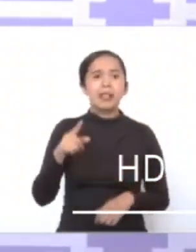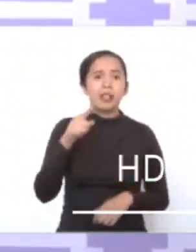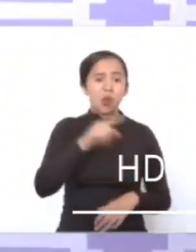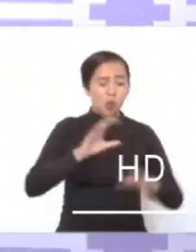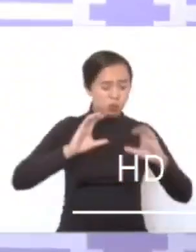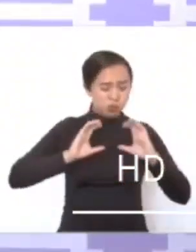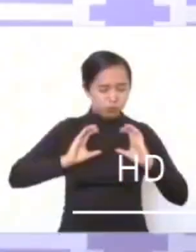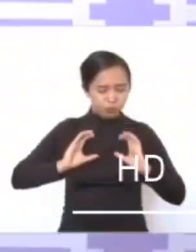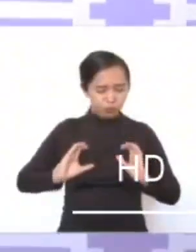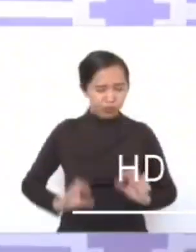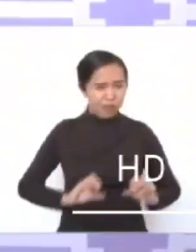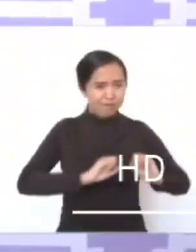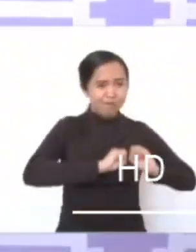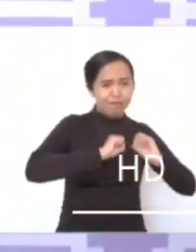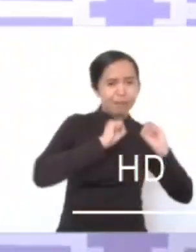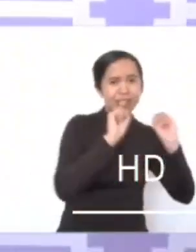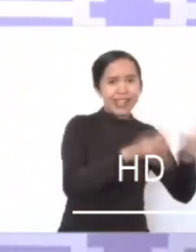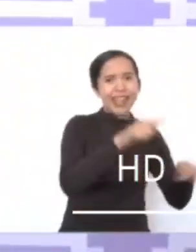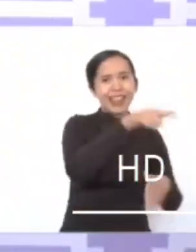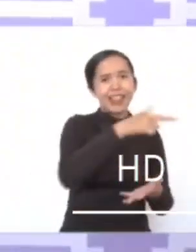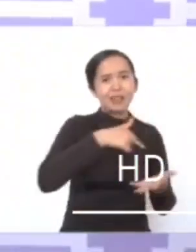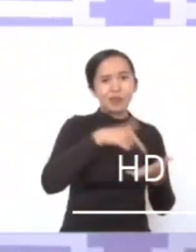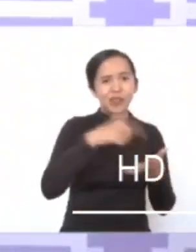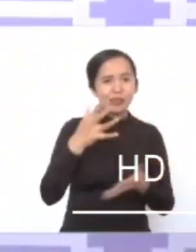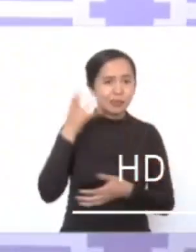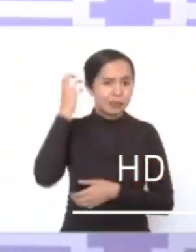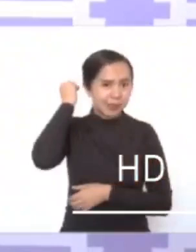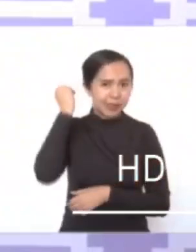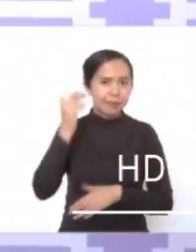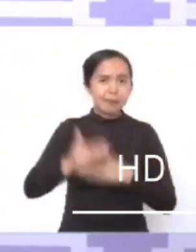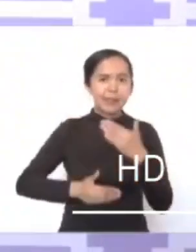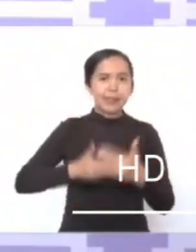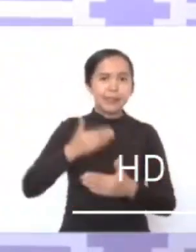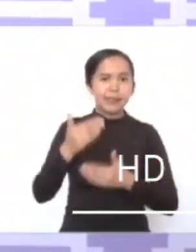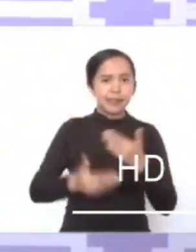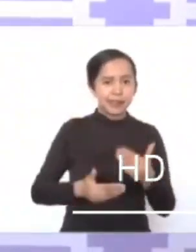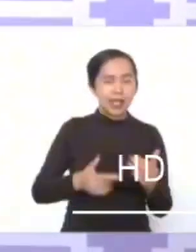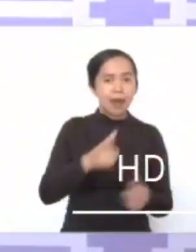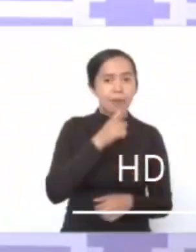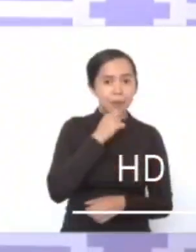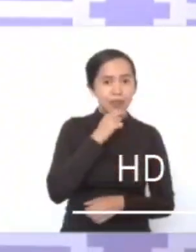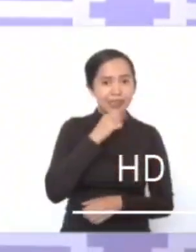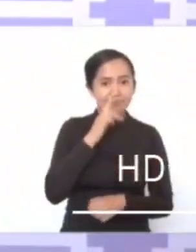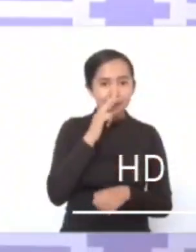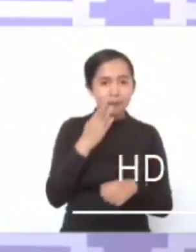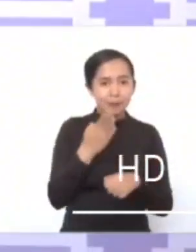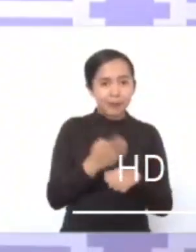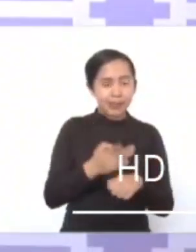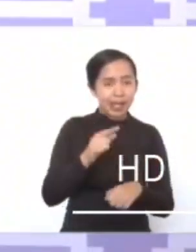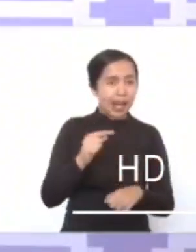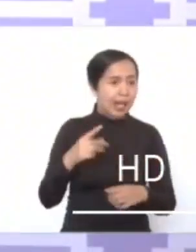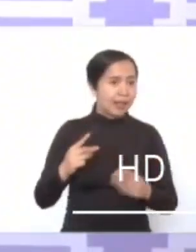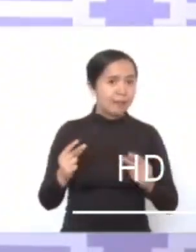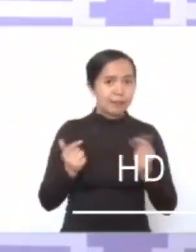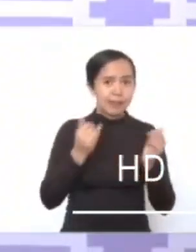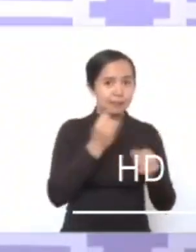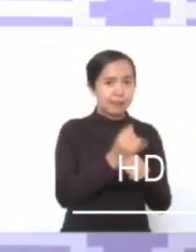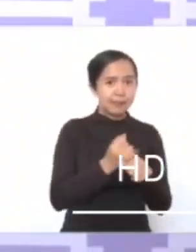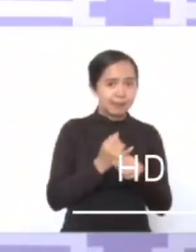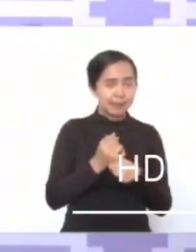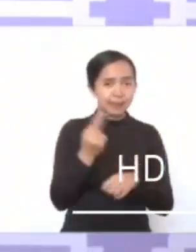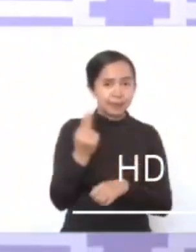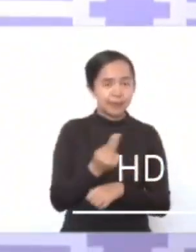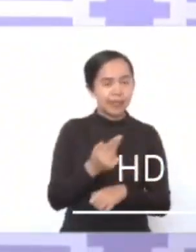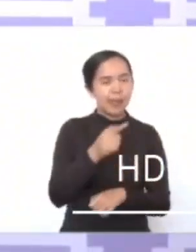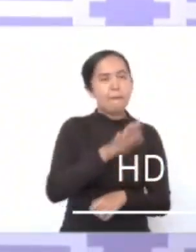arrojado su cuerpo en algún lugar de Morelos y luego las autoridades que tenían que inmediatamente investigar